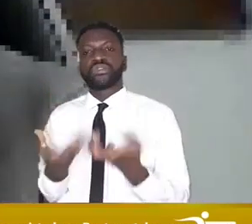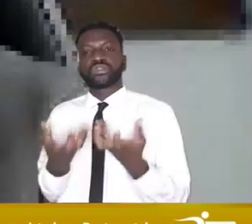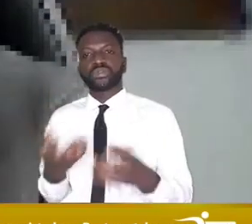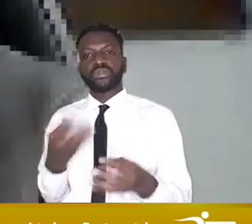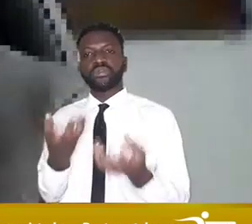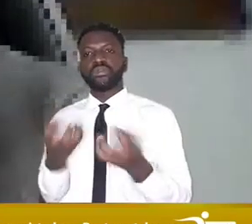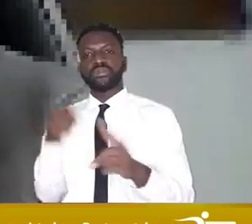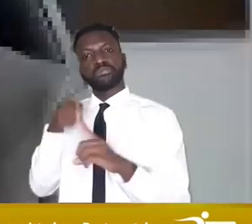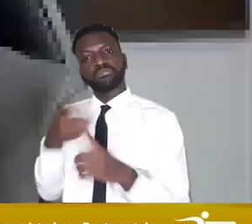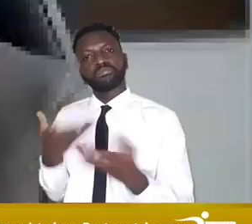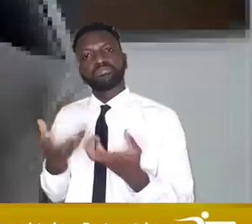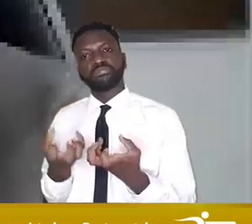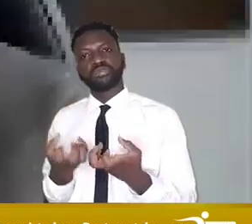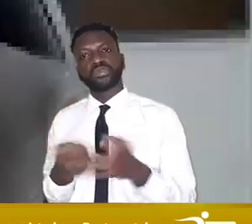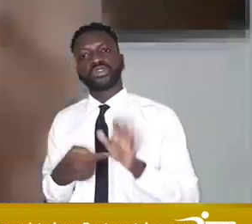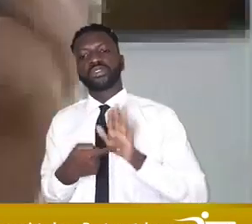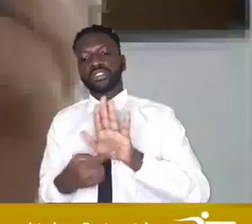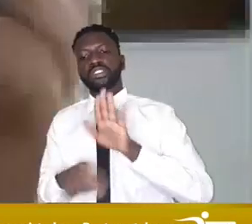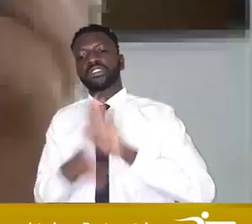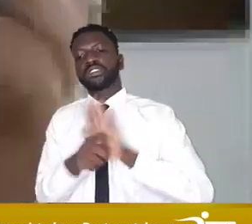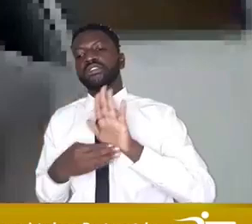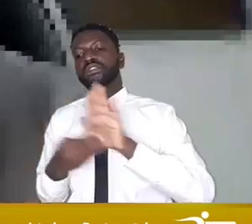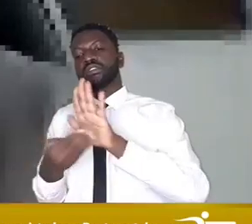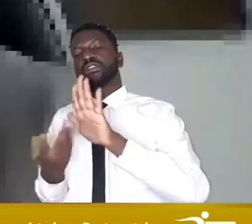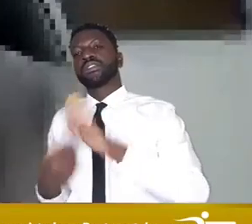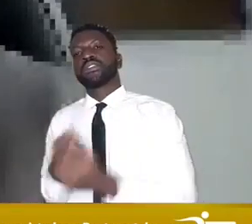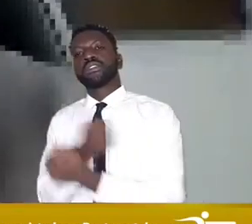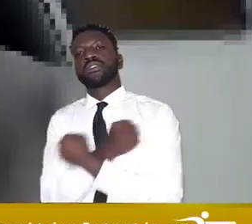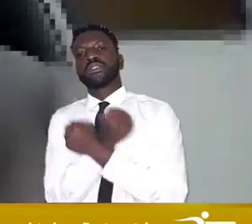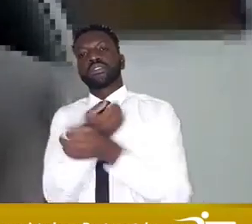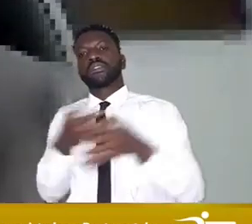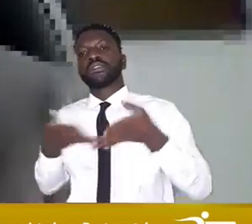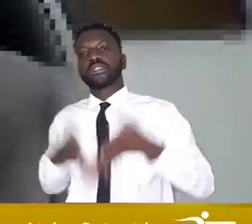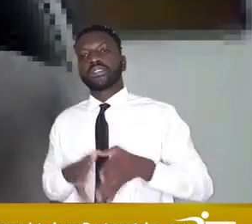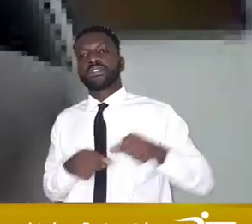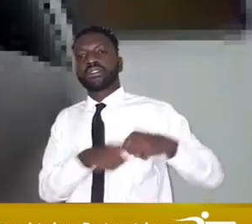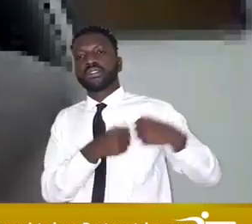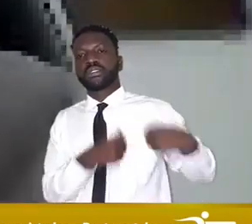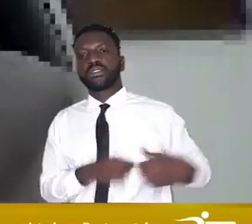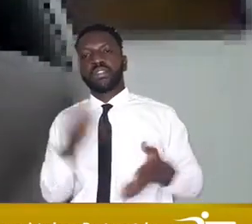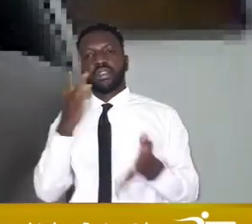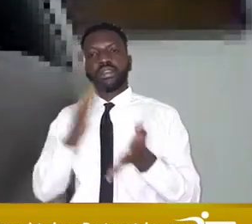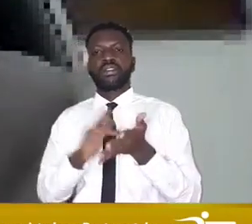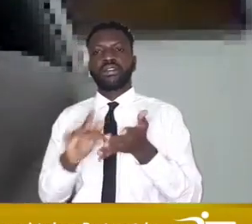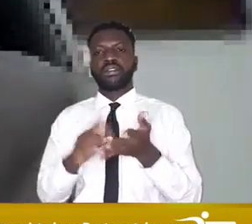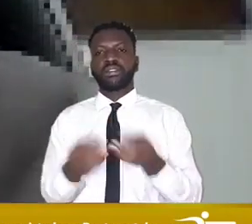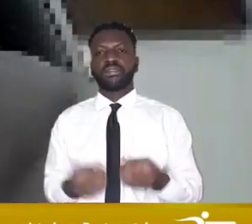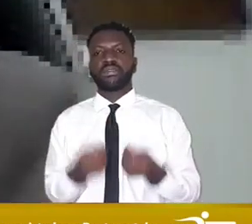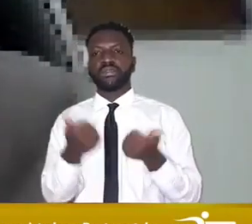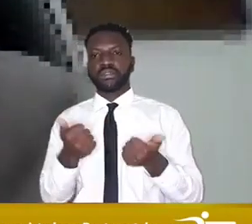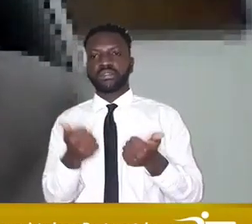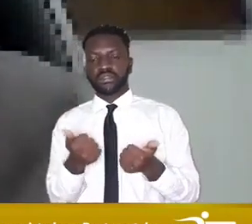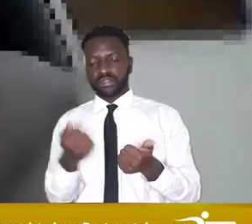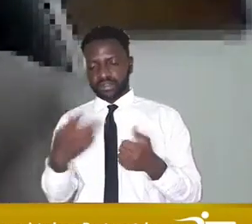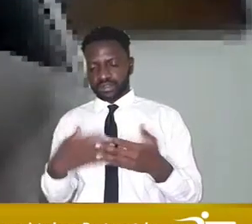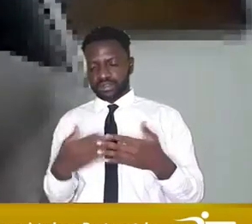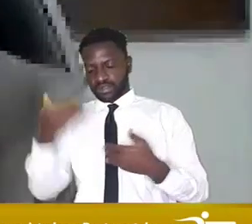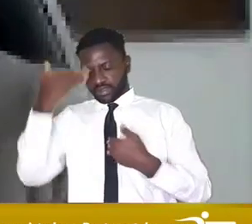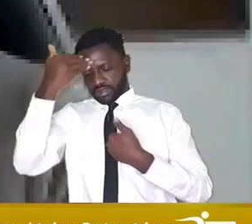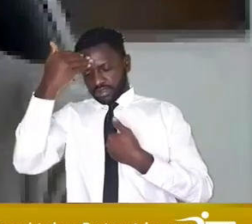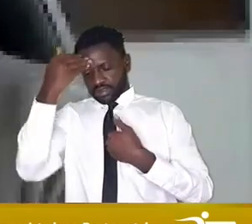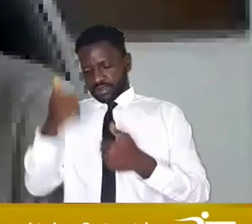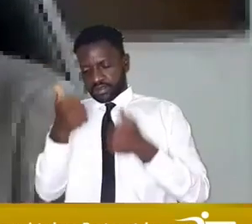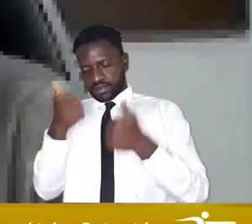este mandamiento, es el amor nacido de corazón limpio y de buena conciencia y de fe